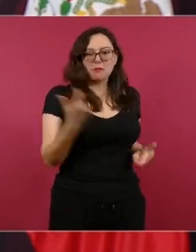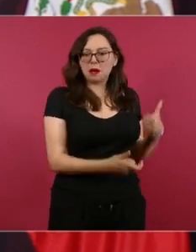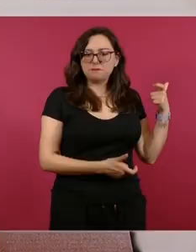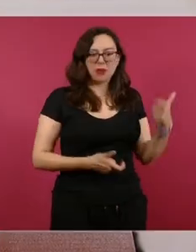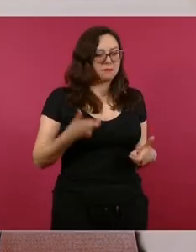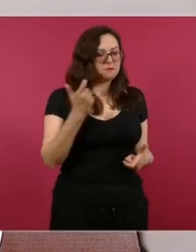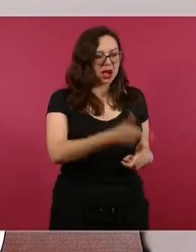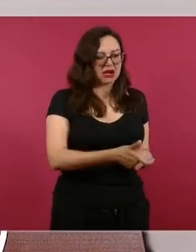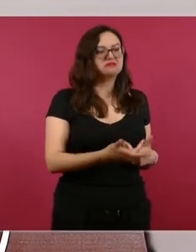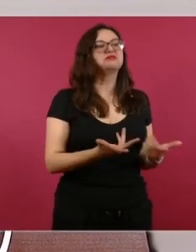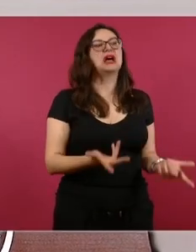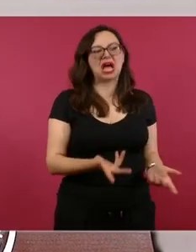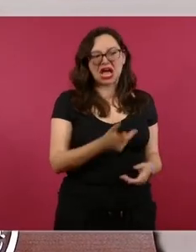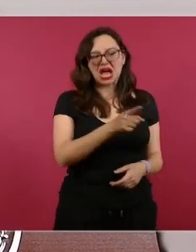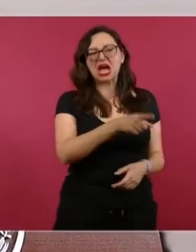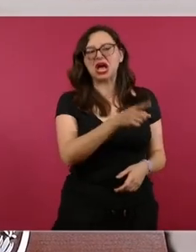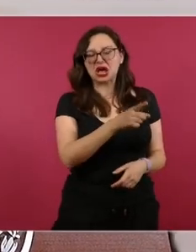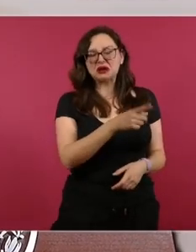un documental